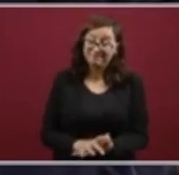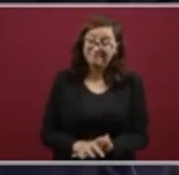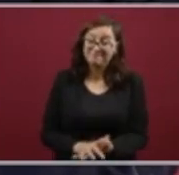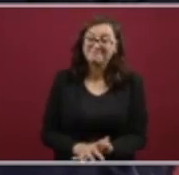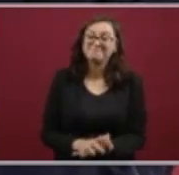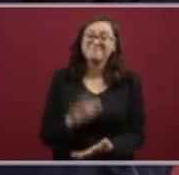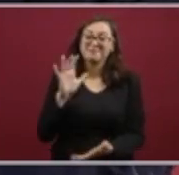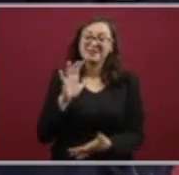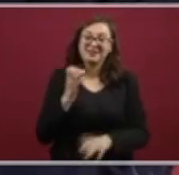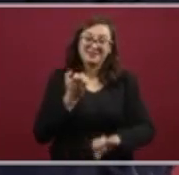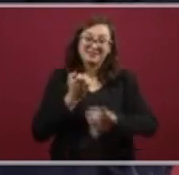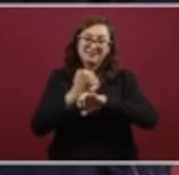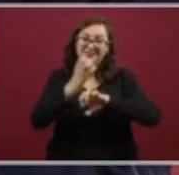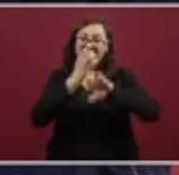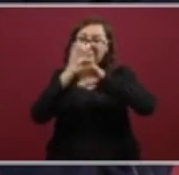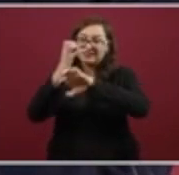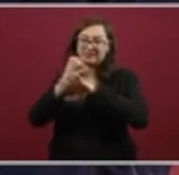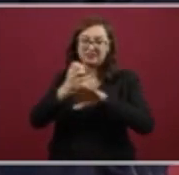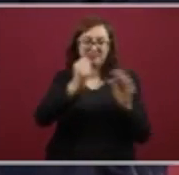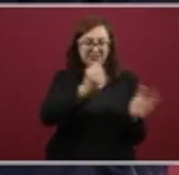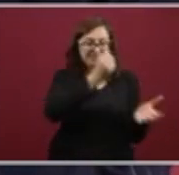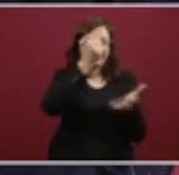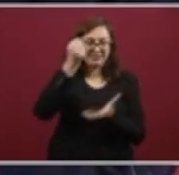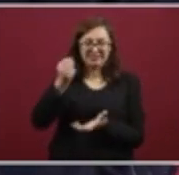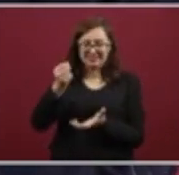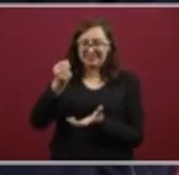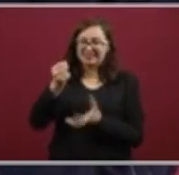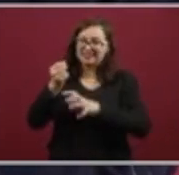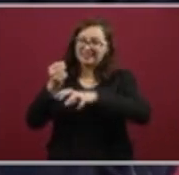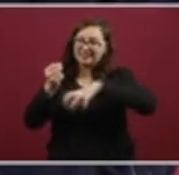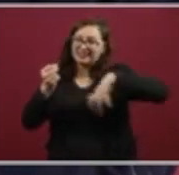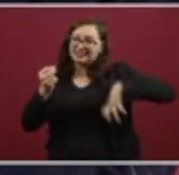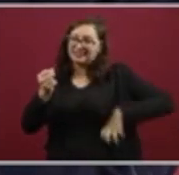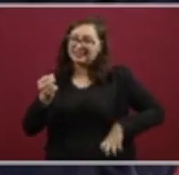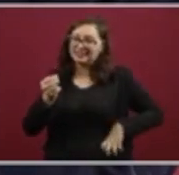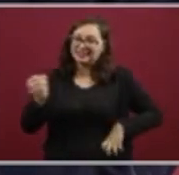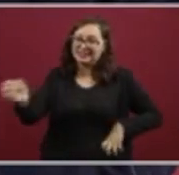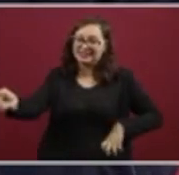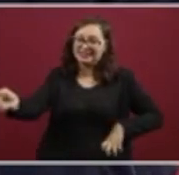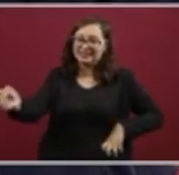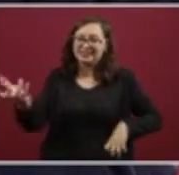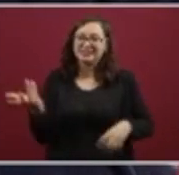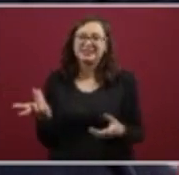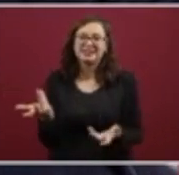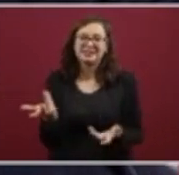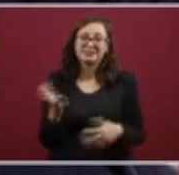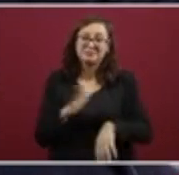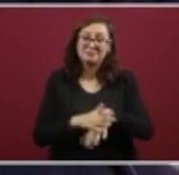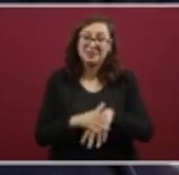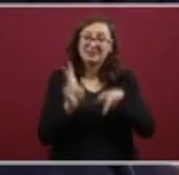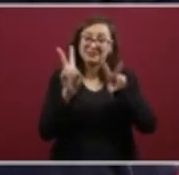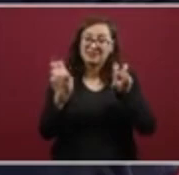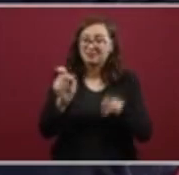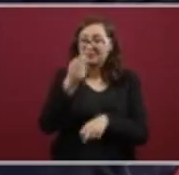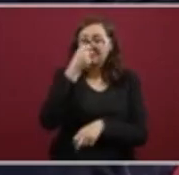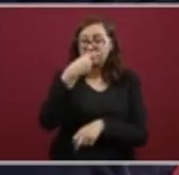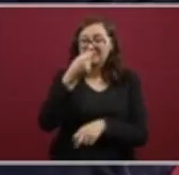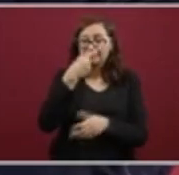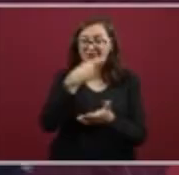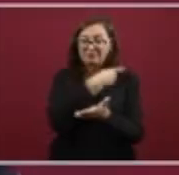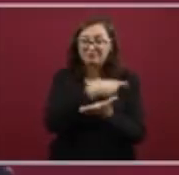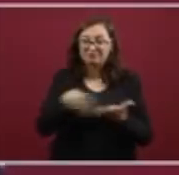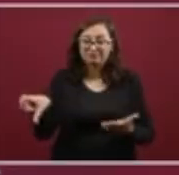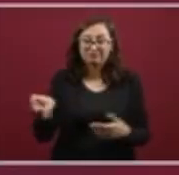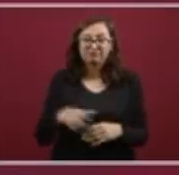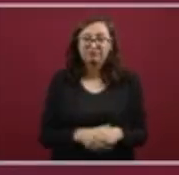había desviaciones de los fondos, de los recursos, sobre todo en la compra de medicamentos. No